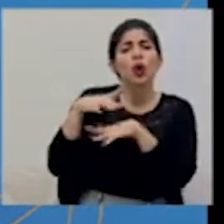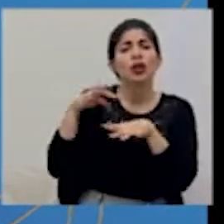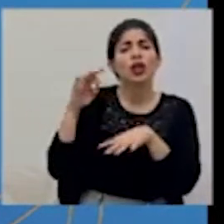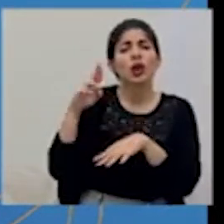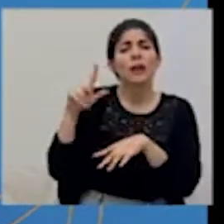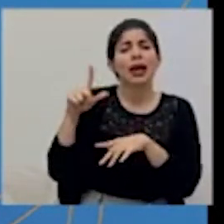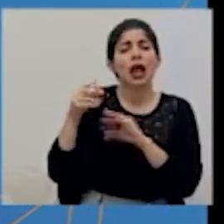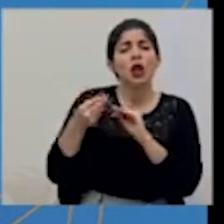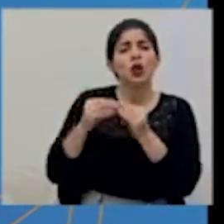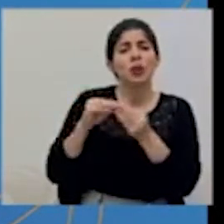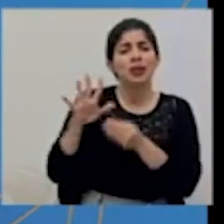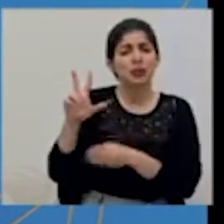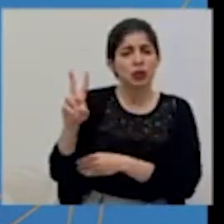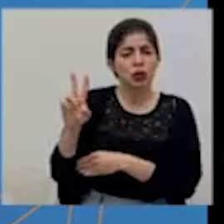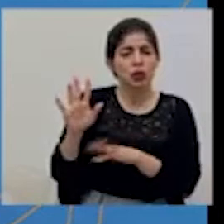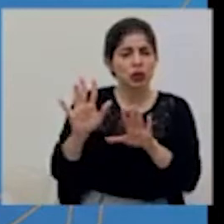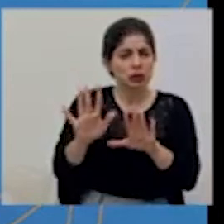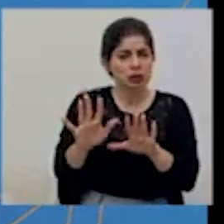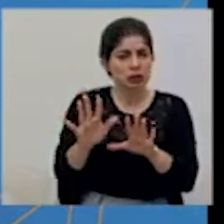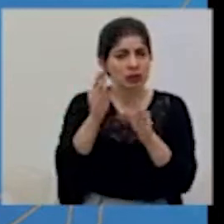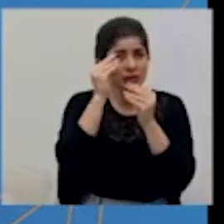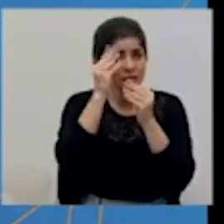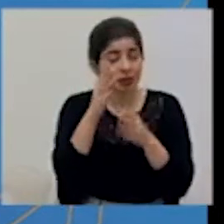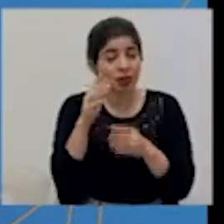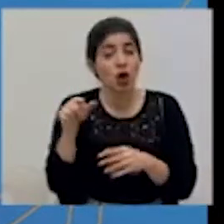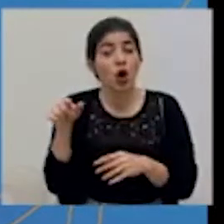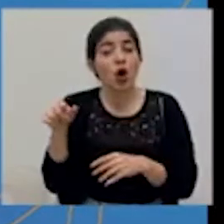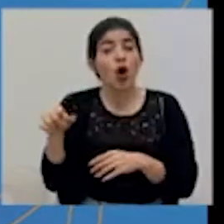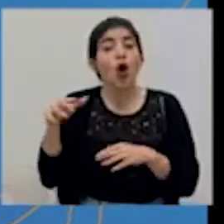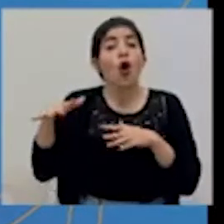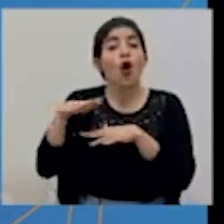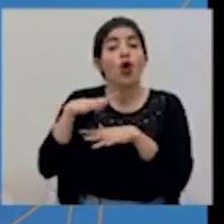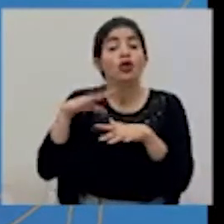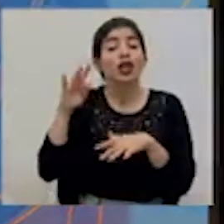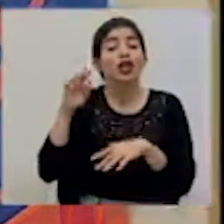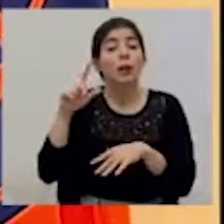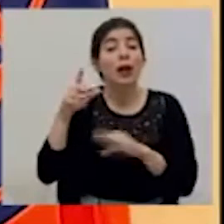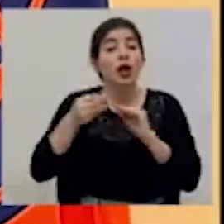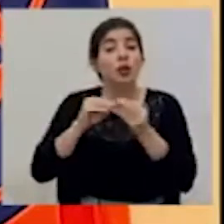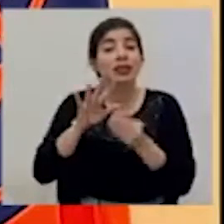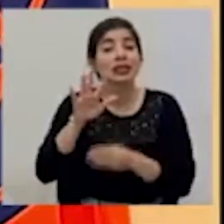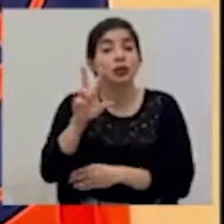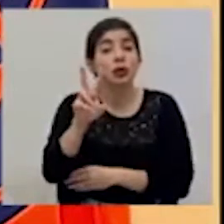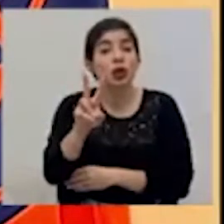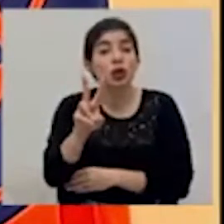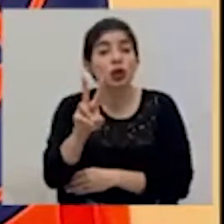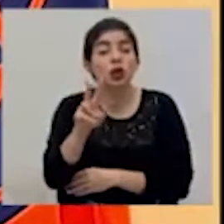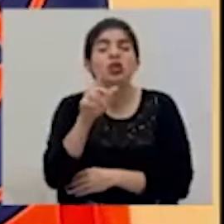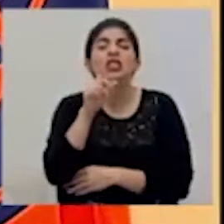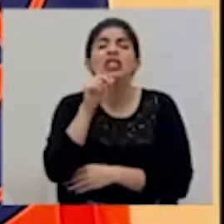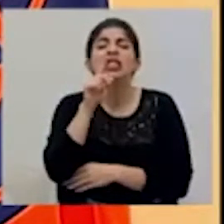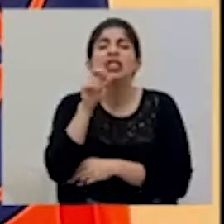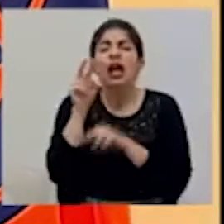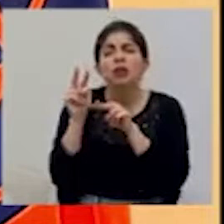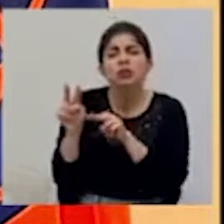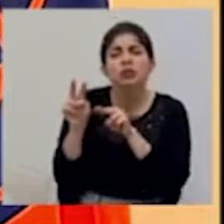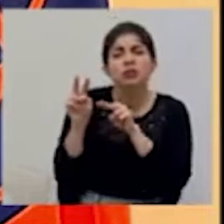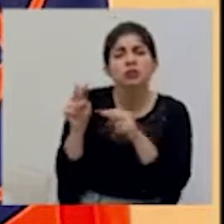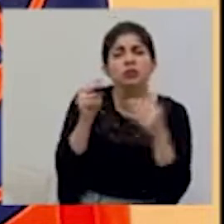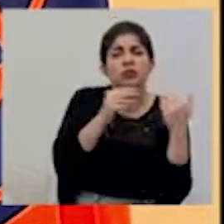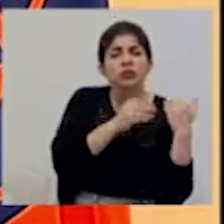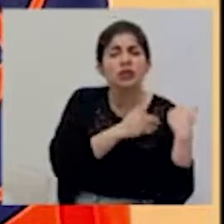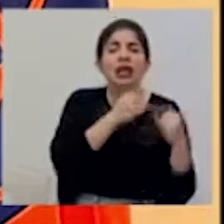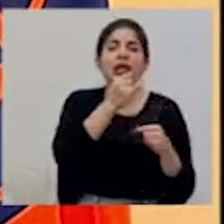52. Permítanme mencionar, la onda tropical número 52 está siendo vigilada estrictamente por el Instituto